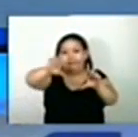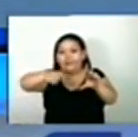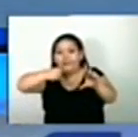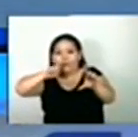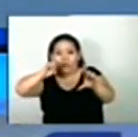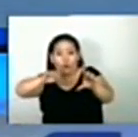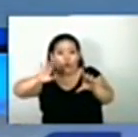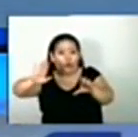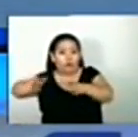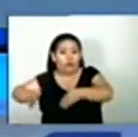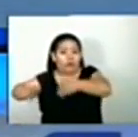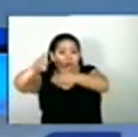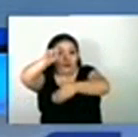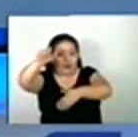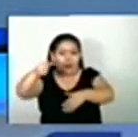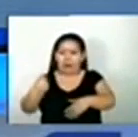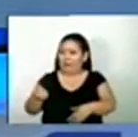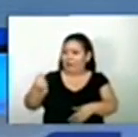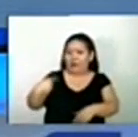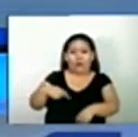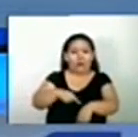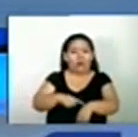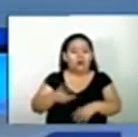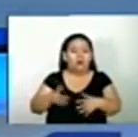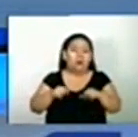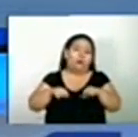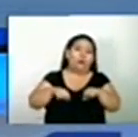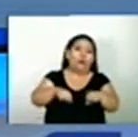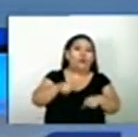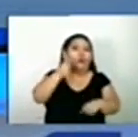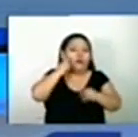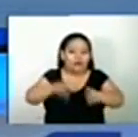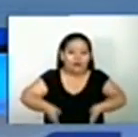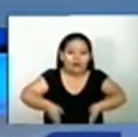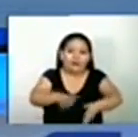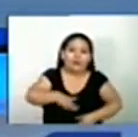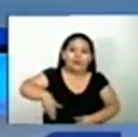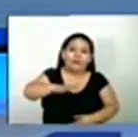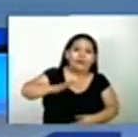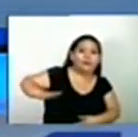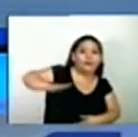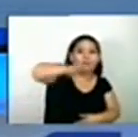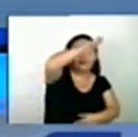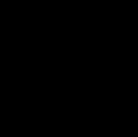las autoridades. En las últimas horas, una persona perdió la vida en la autopista a Comalapa.